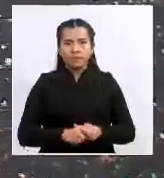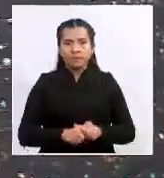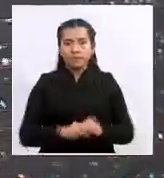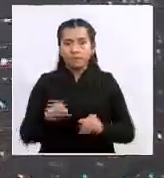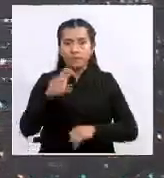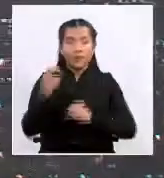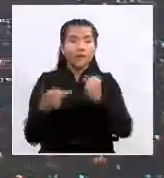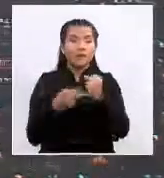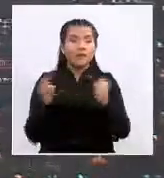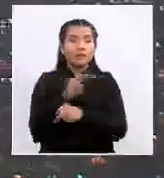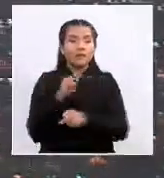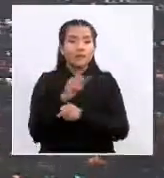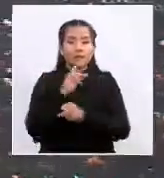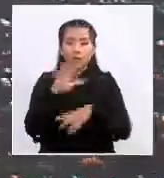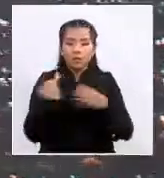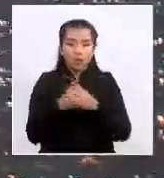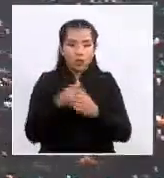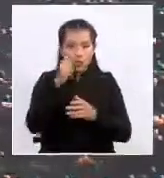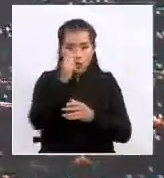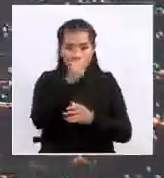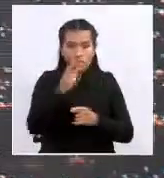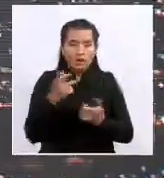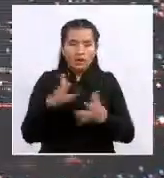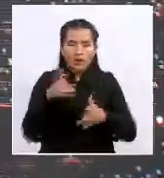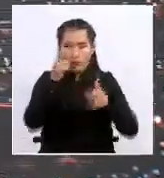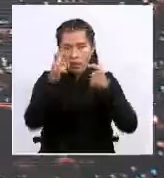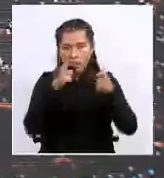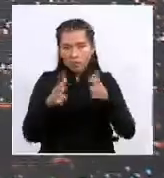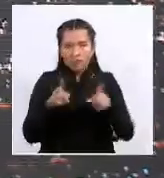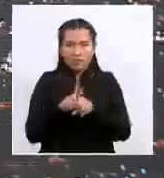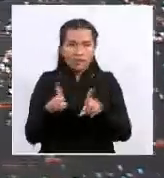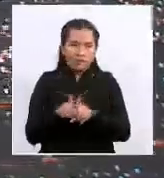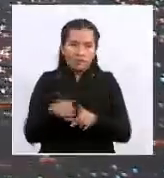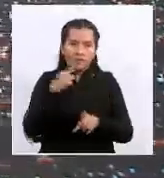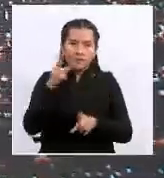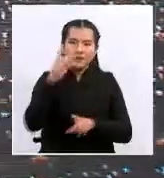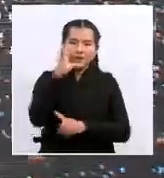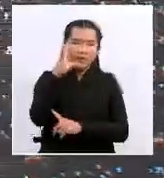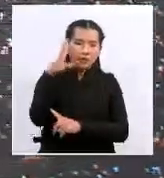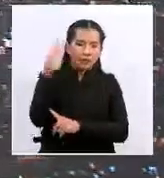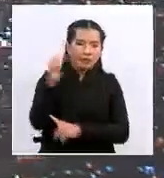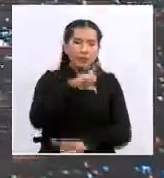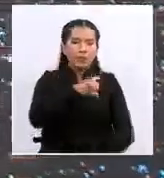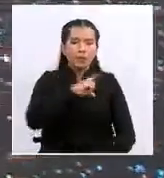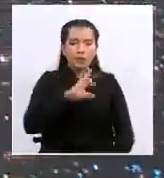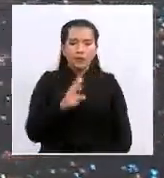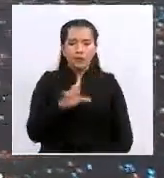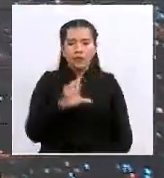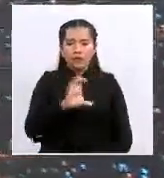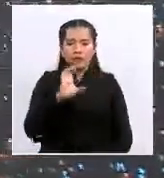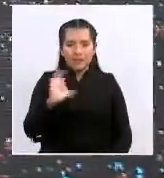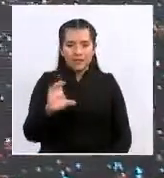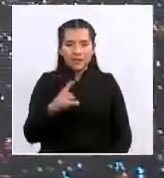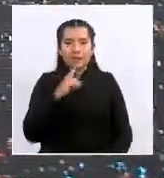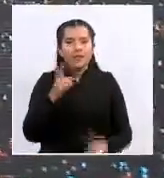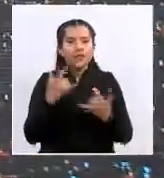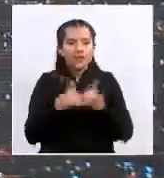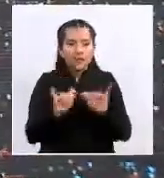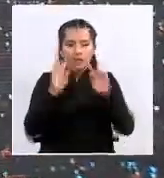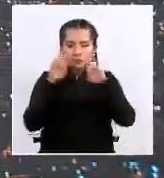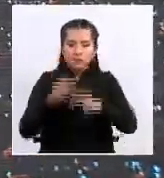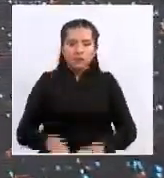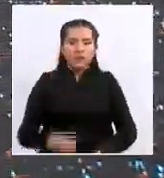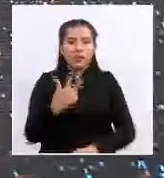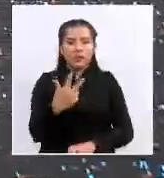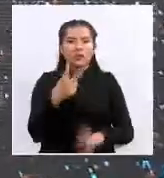El viceministro de Sustancias Controladas señaló que la FELCC del departamento de Cochabamba todavía investiga el fallecimiento de tres